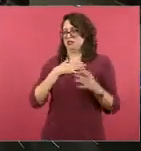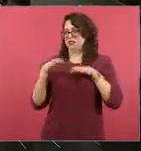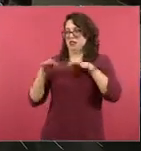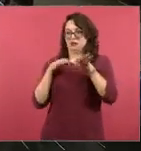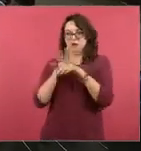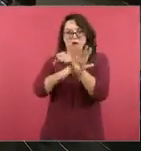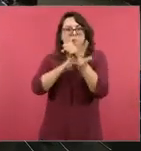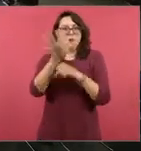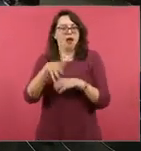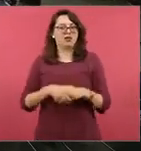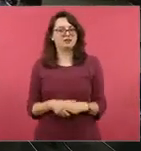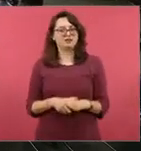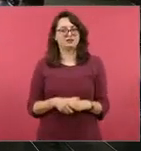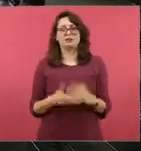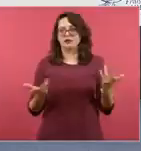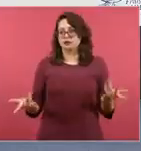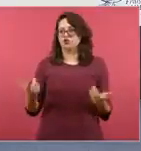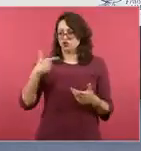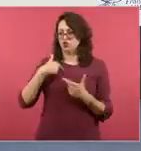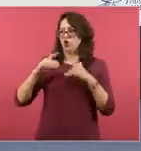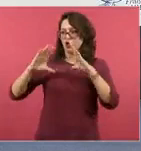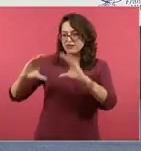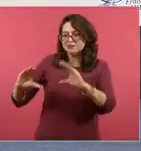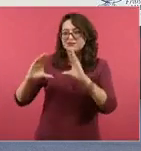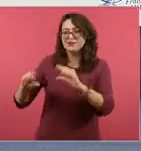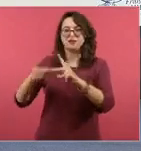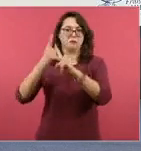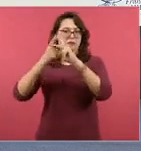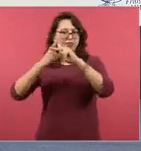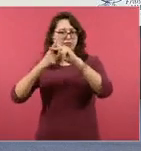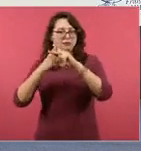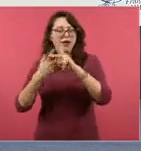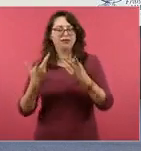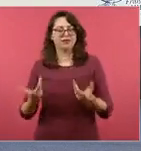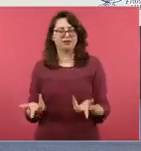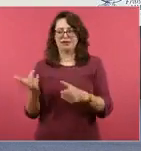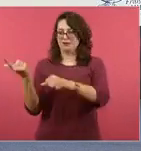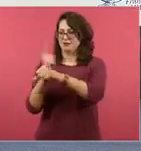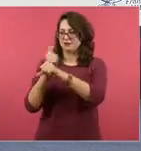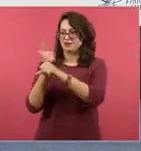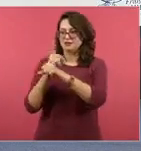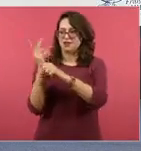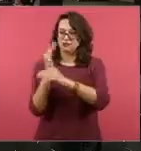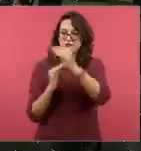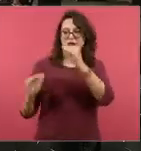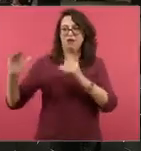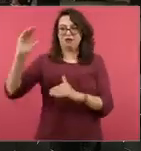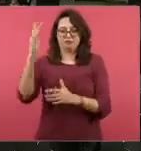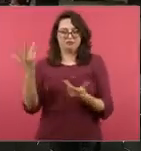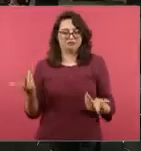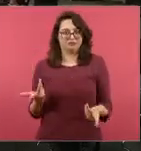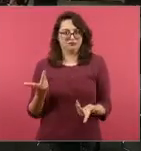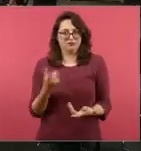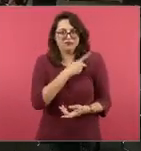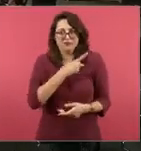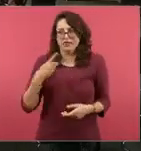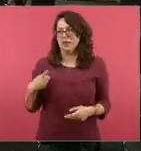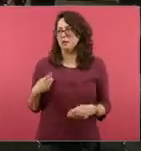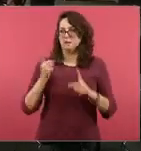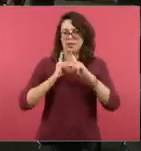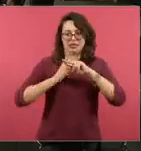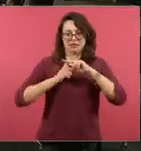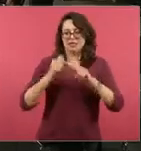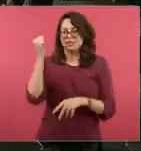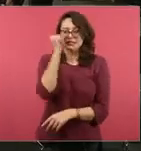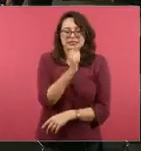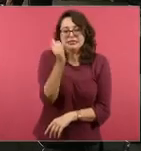formando profesores para la enseñanza y el aprendizaje de matemáticas. Eso sería hasta algo absurdo. Los hay, pero además de que los